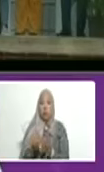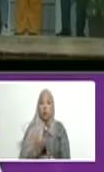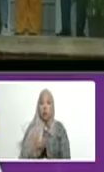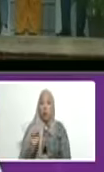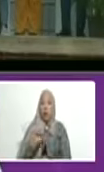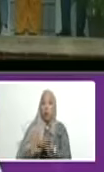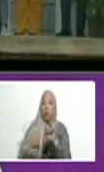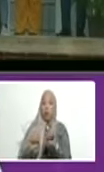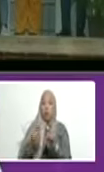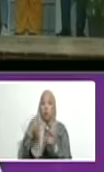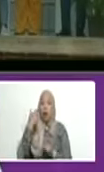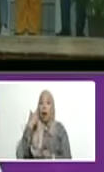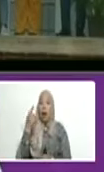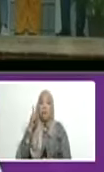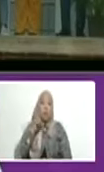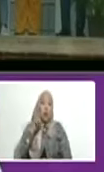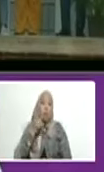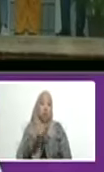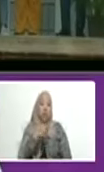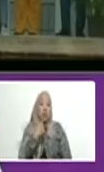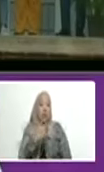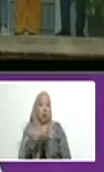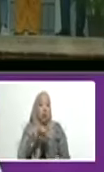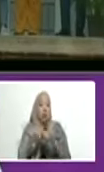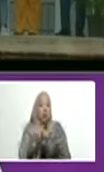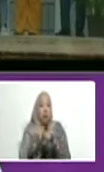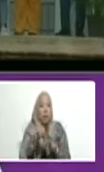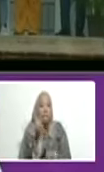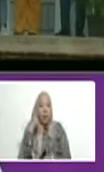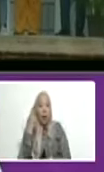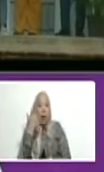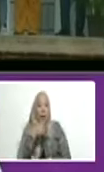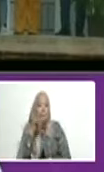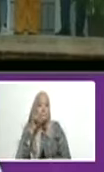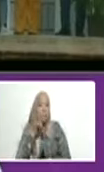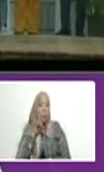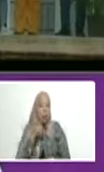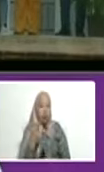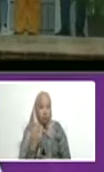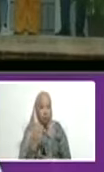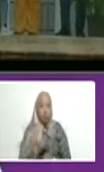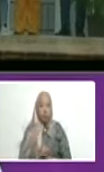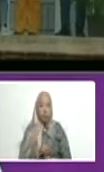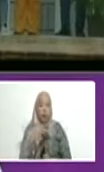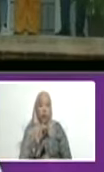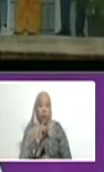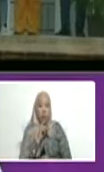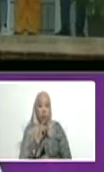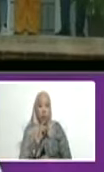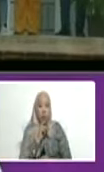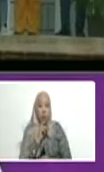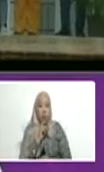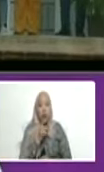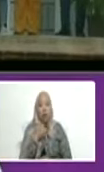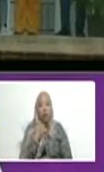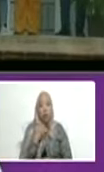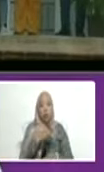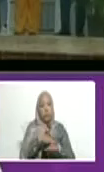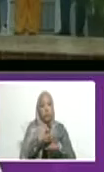los desenmascaramos. Yo le dije a ustedes en los momentos esos bien difíciles, ¿qué fue lo que les dije?